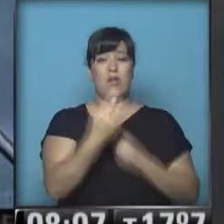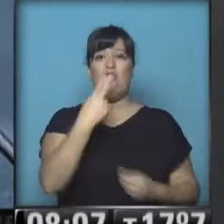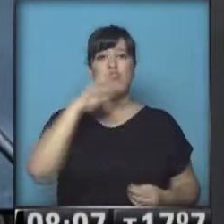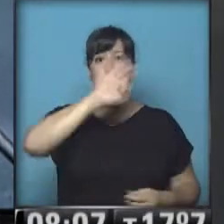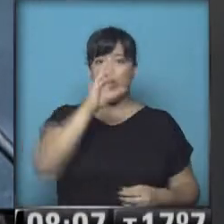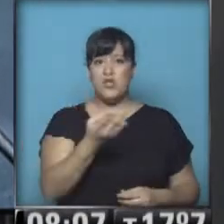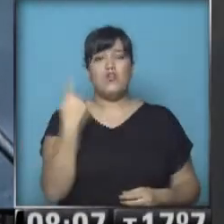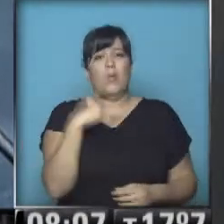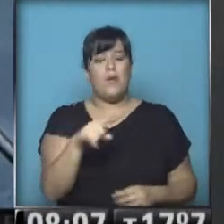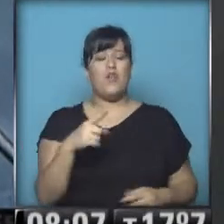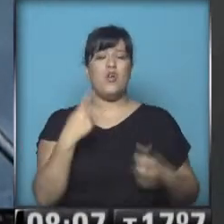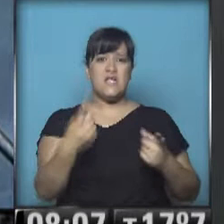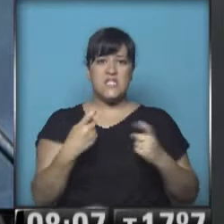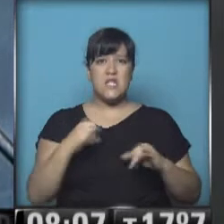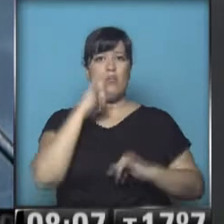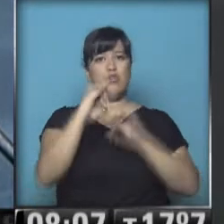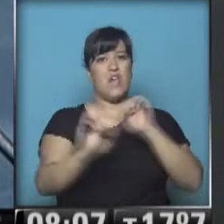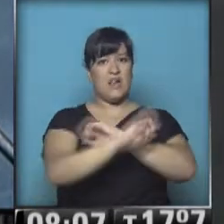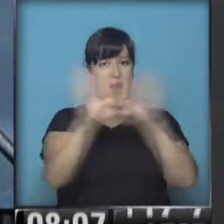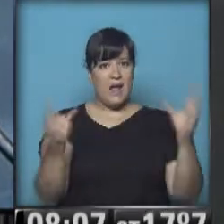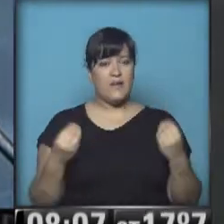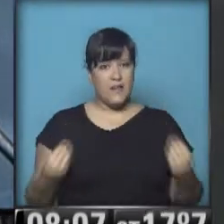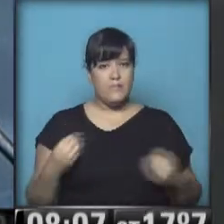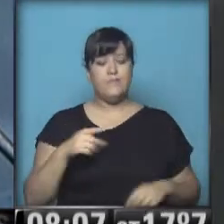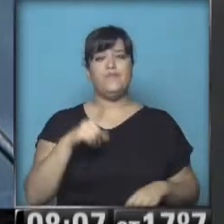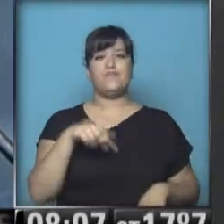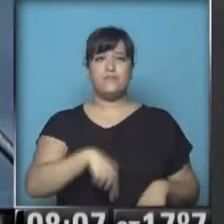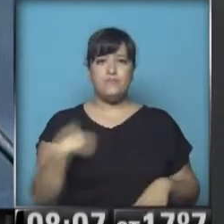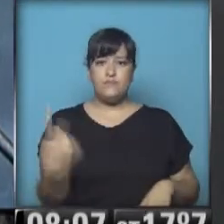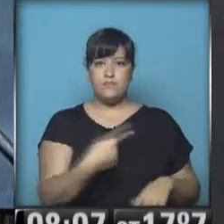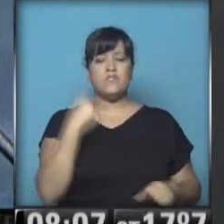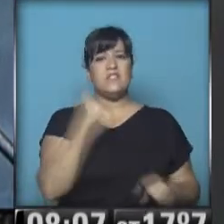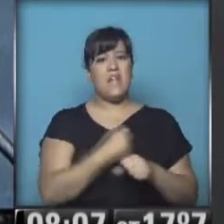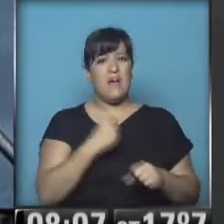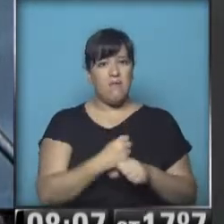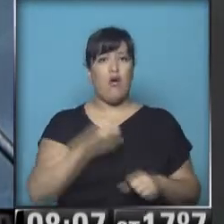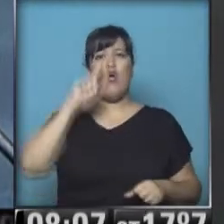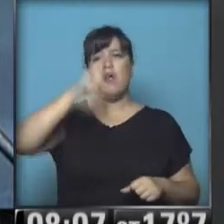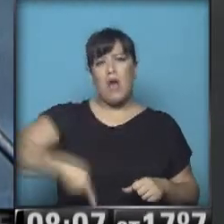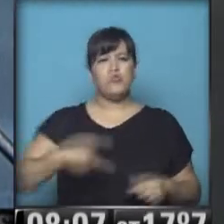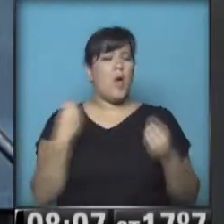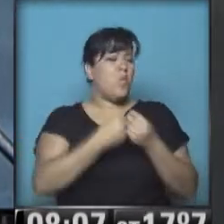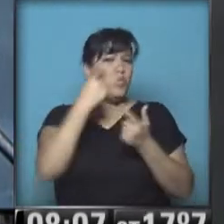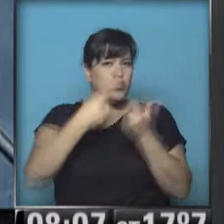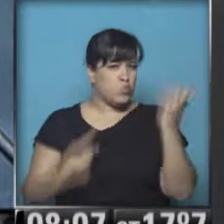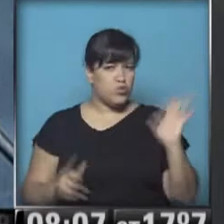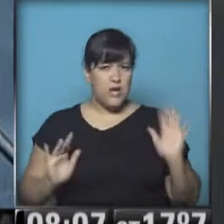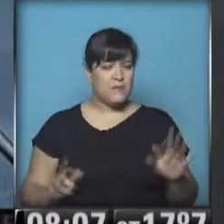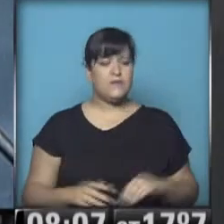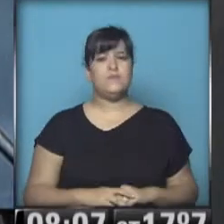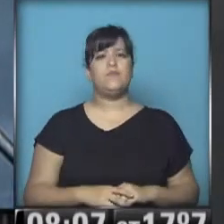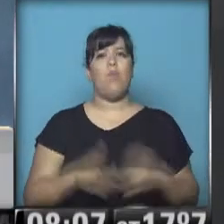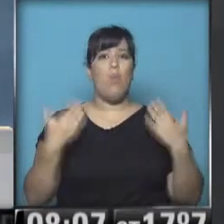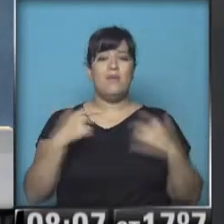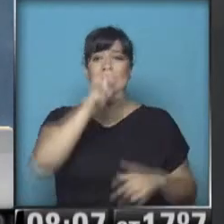dejar en claro que el trabajo las causales pueden ser múltiples este puede ser que el